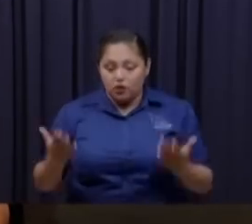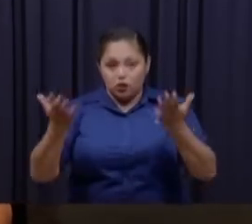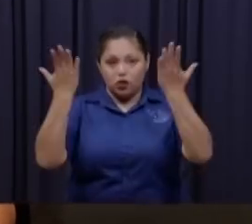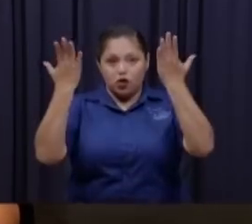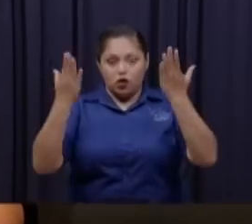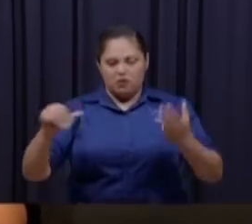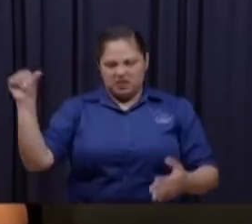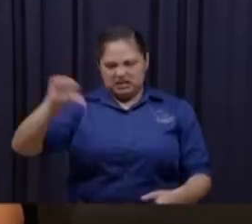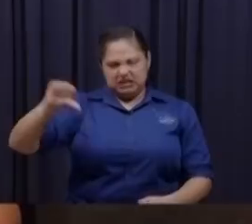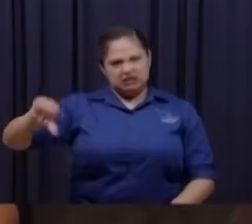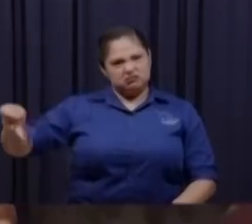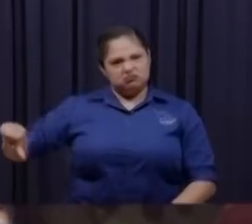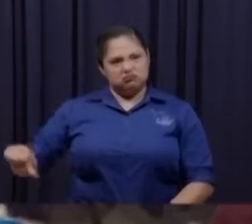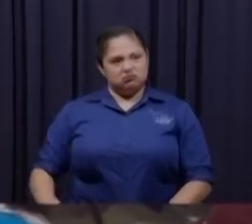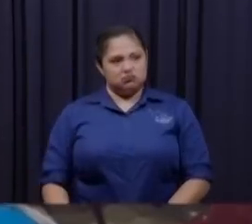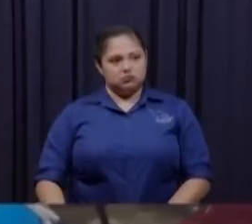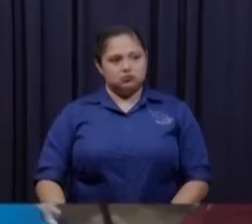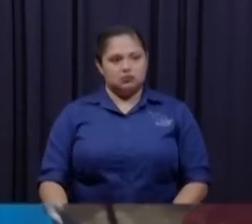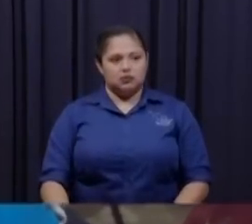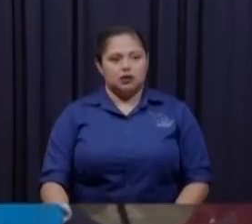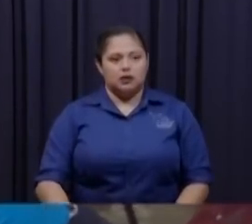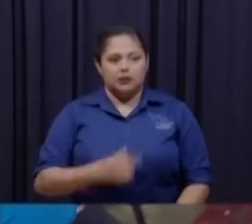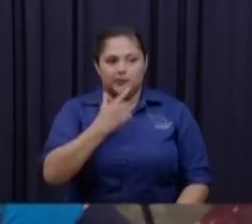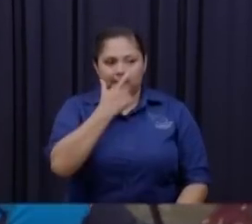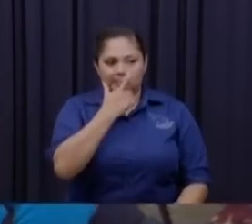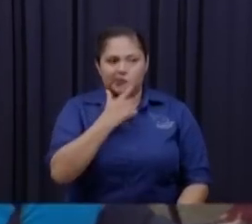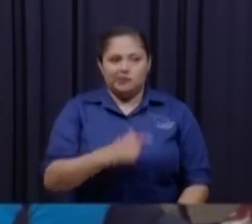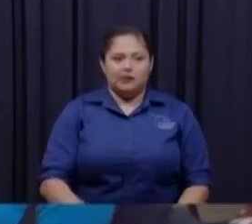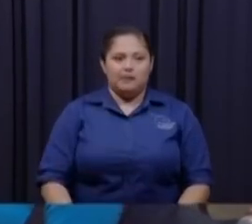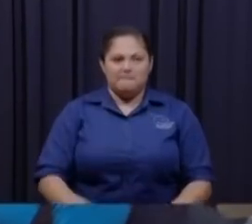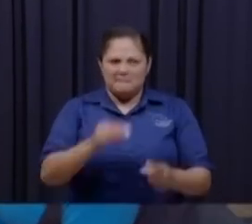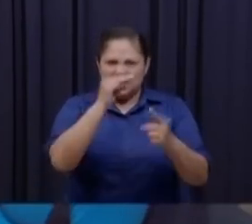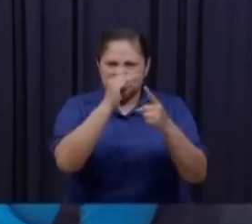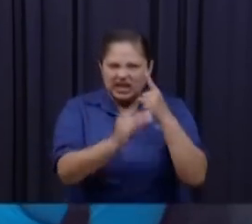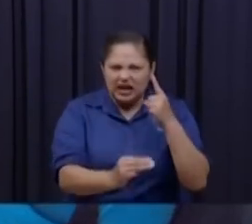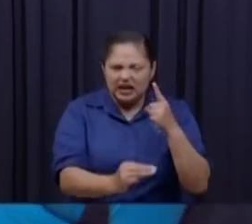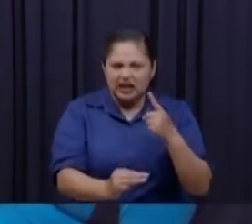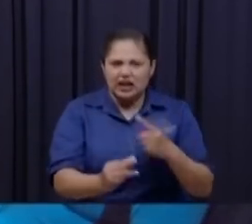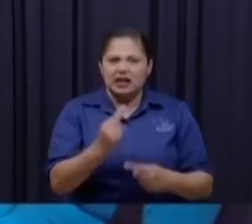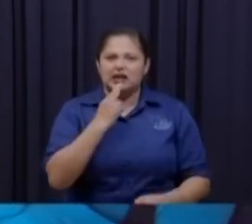¿Causa de maldición? Atentar contra el hermano.